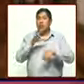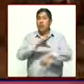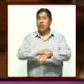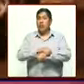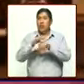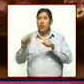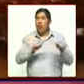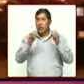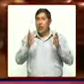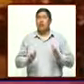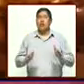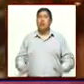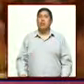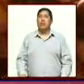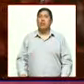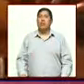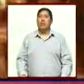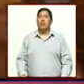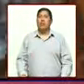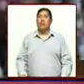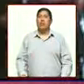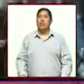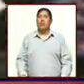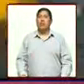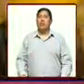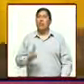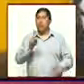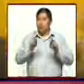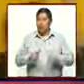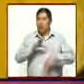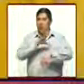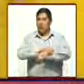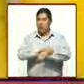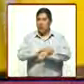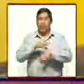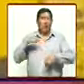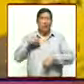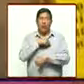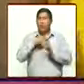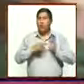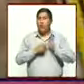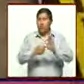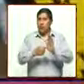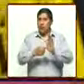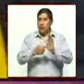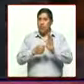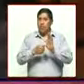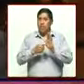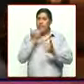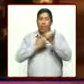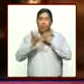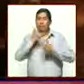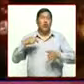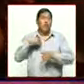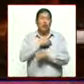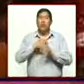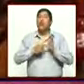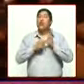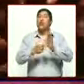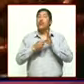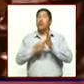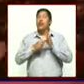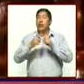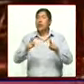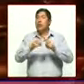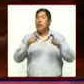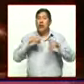activista. Una persona ya ha sido aprehendida, por lo menos en este punto, y le hemos mostrado también pantalla compartida porque estamos mostrándole